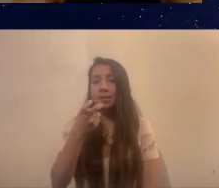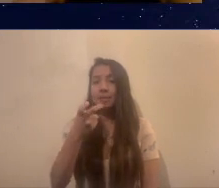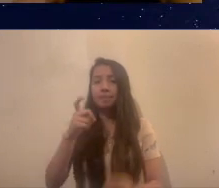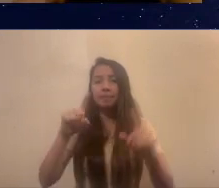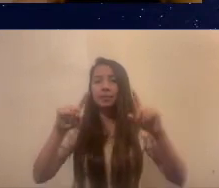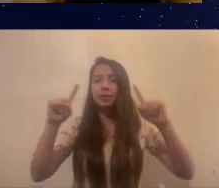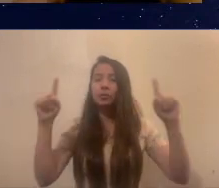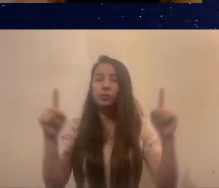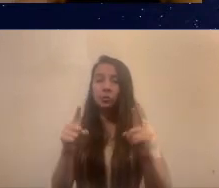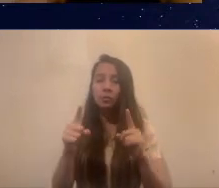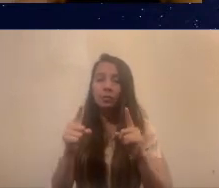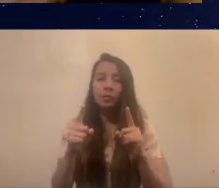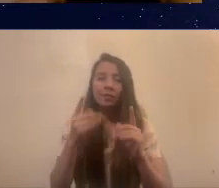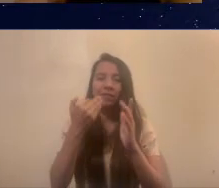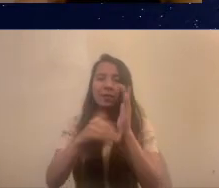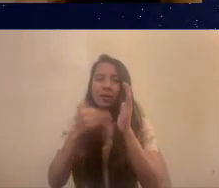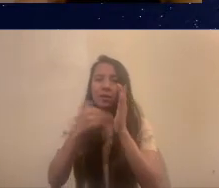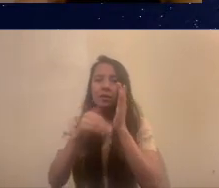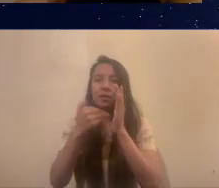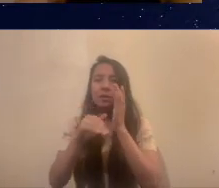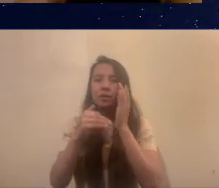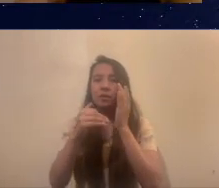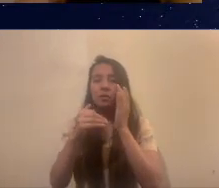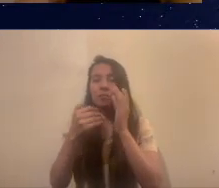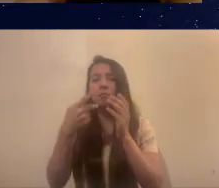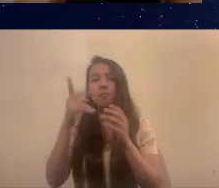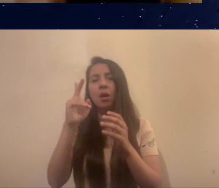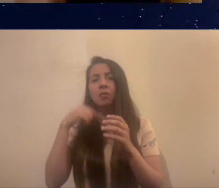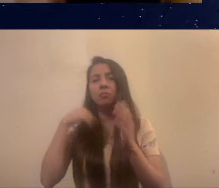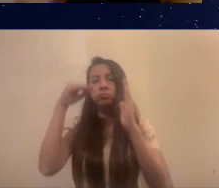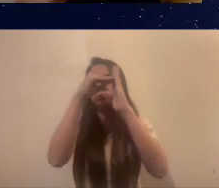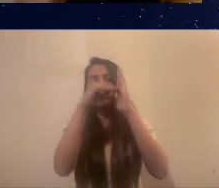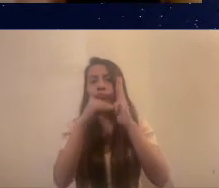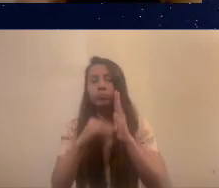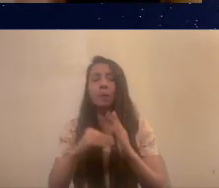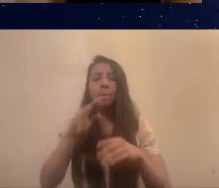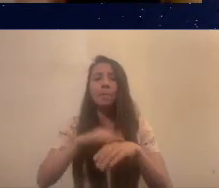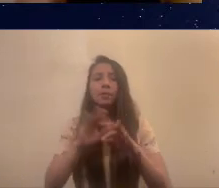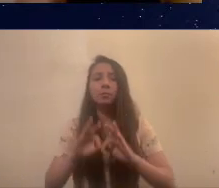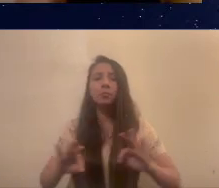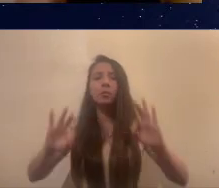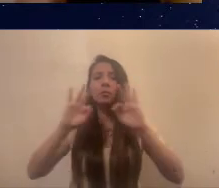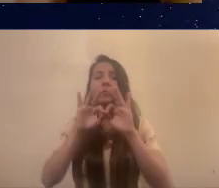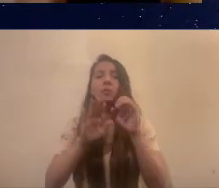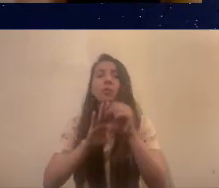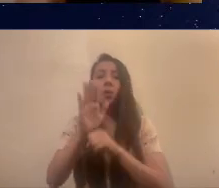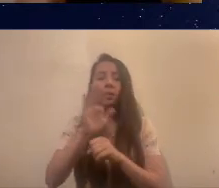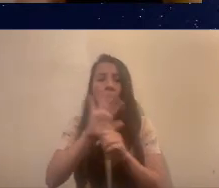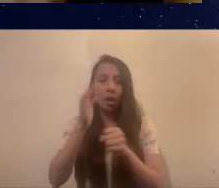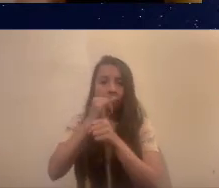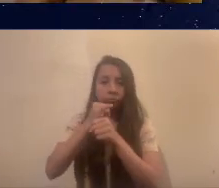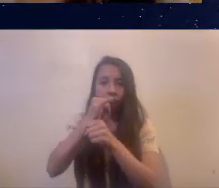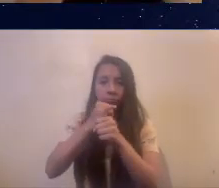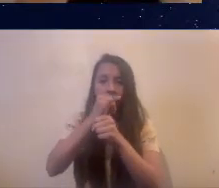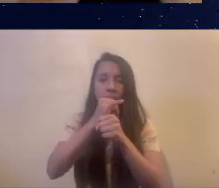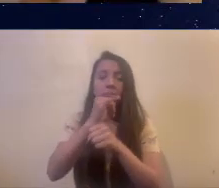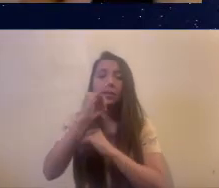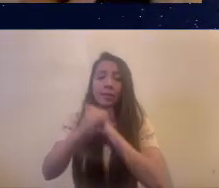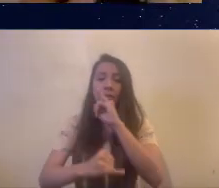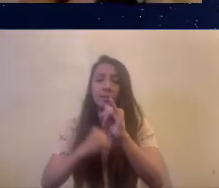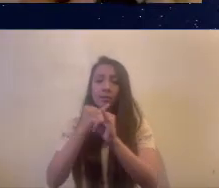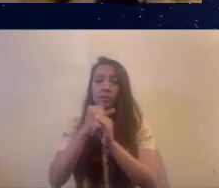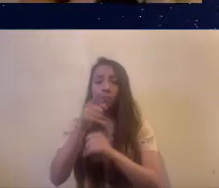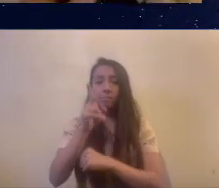Esto es un breve resumen, quizás no están todas, pero sí las más importantes de las especies que se estudiaron en la Estación Espacial